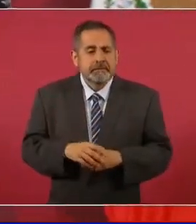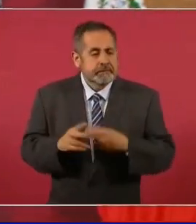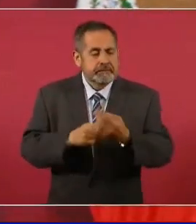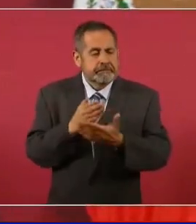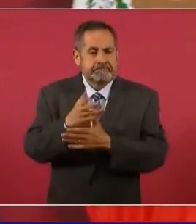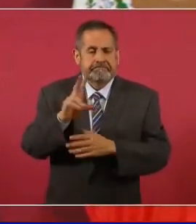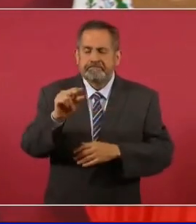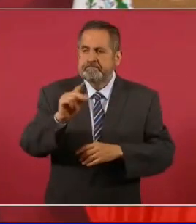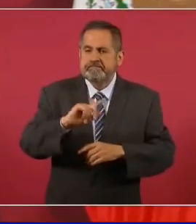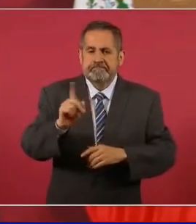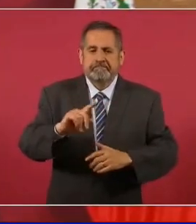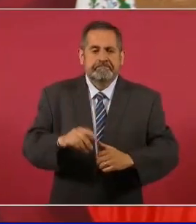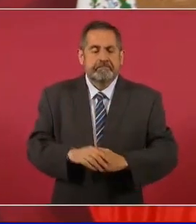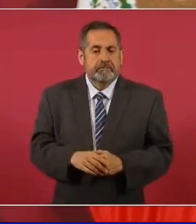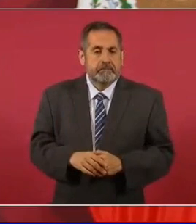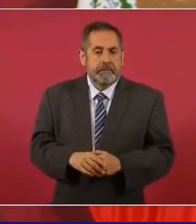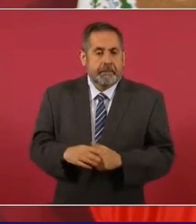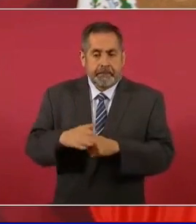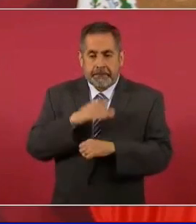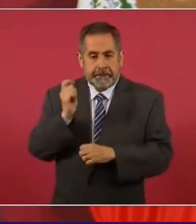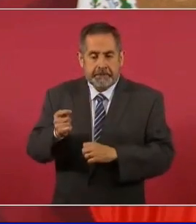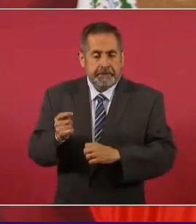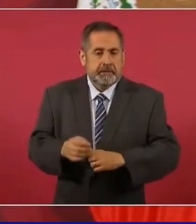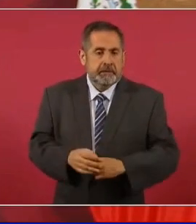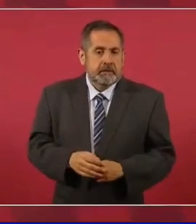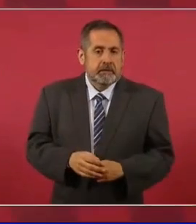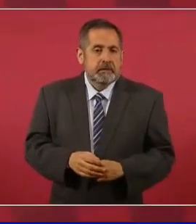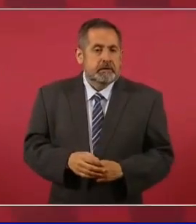prosperar porque